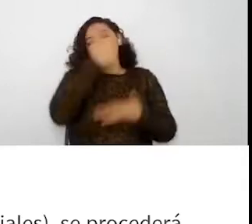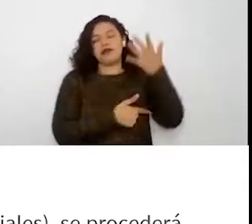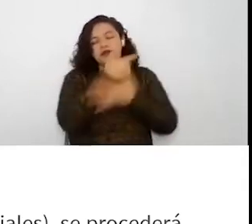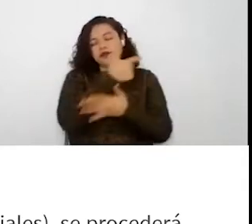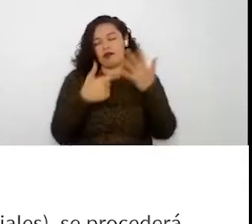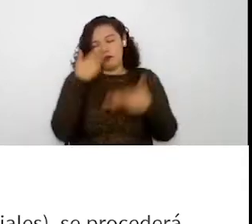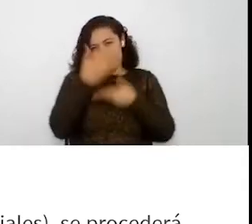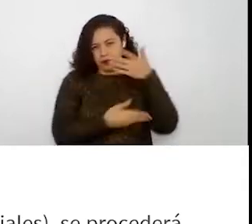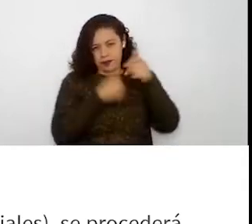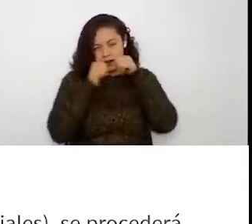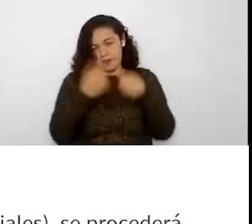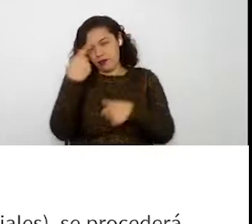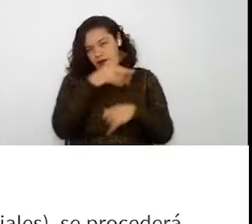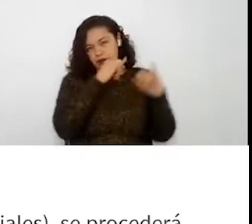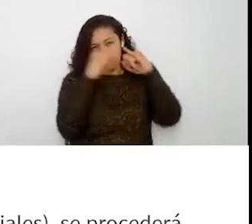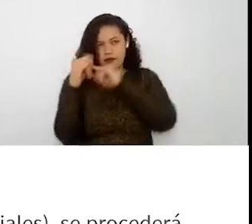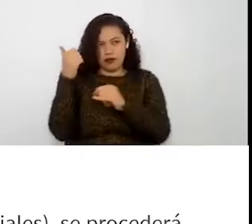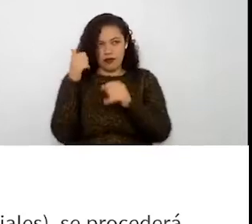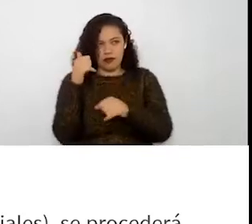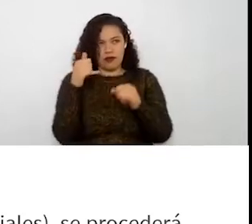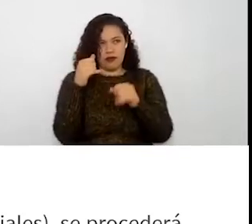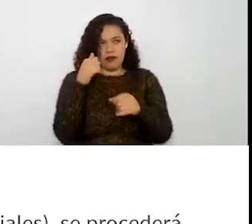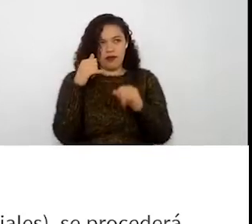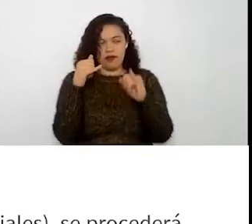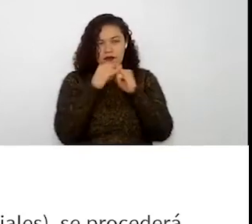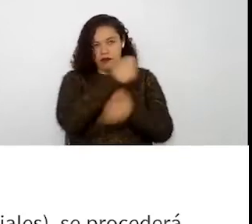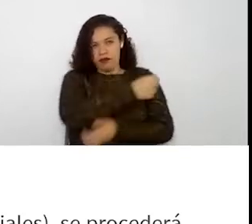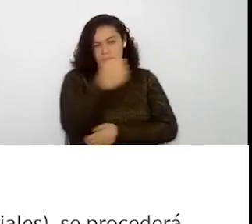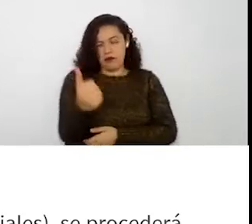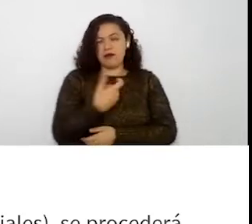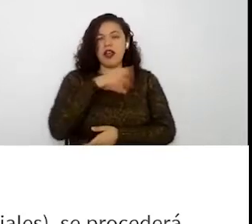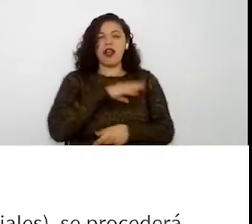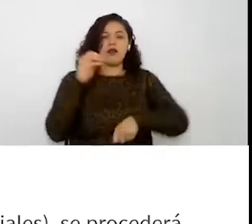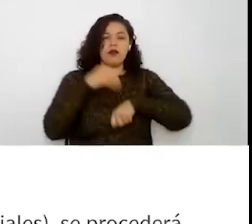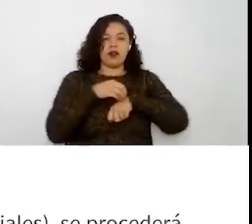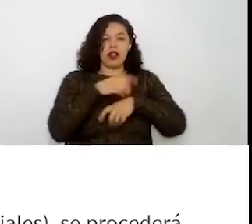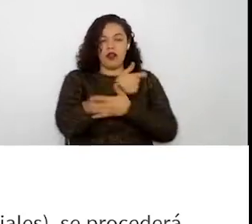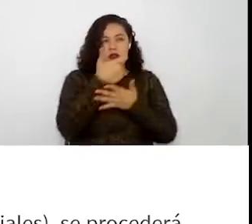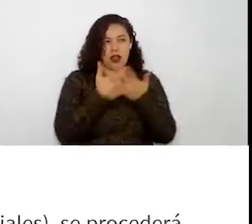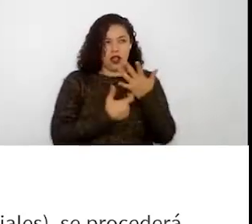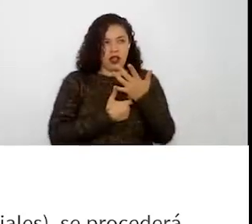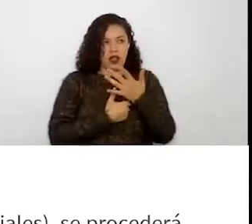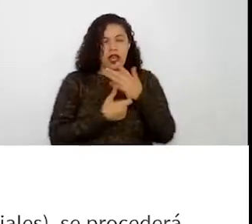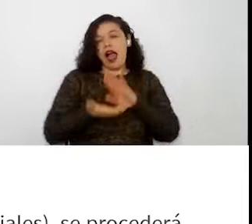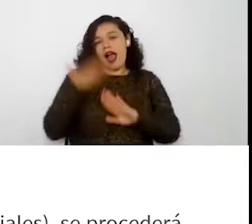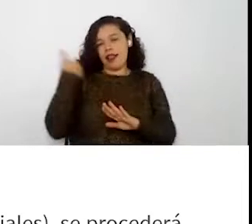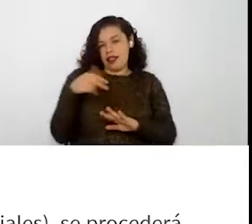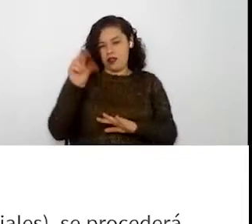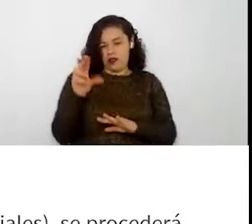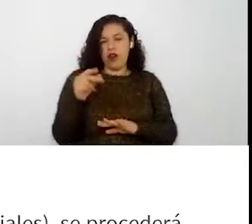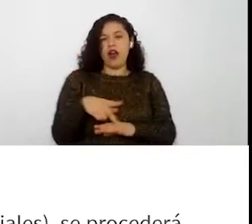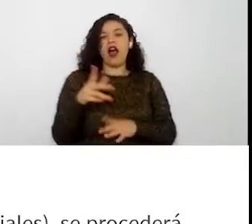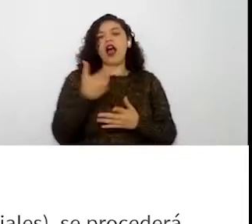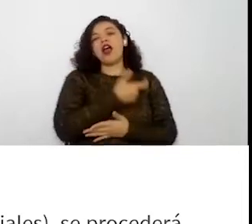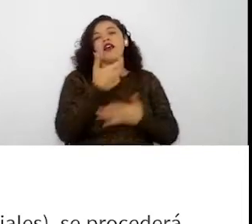asistencial de cada institución se anexaron las cuentas eso Si antes no estabas en examen las cuentas